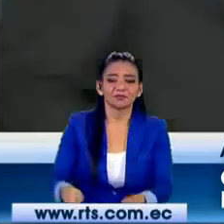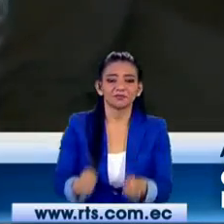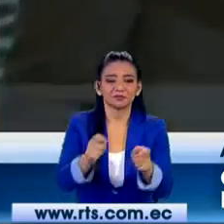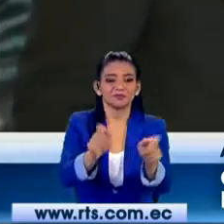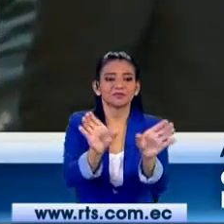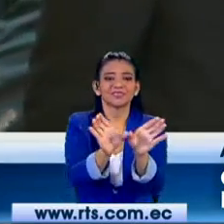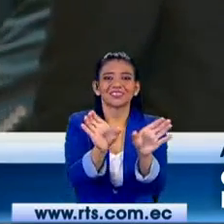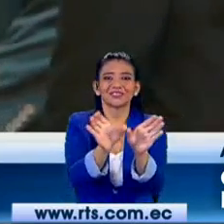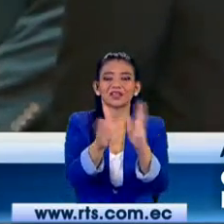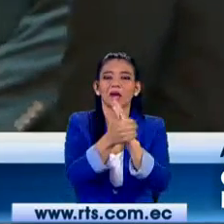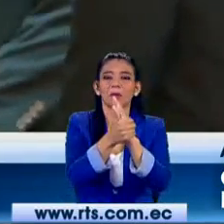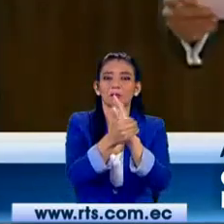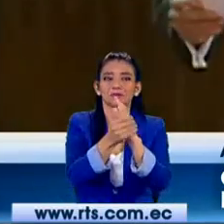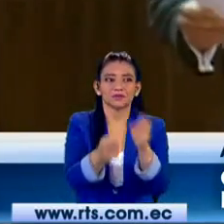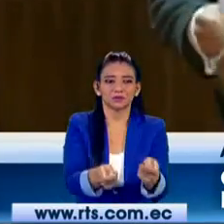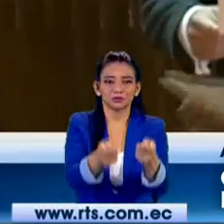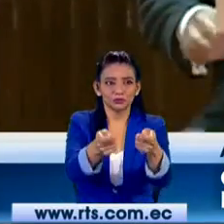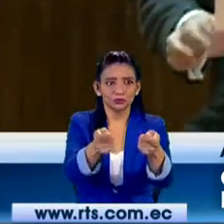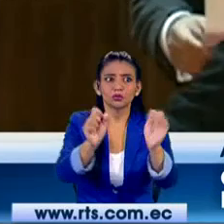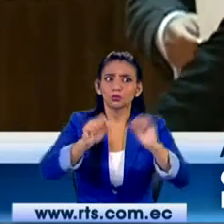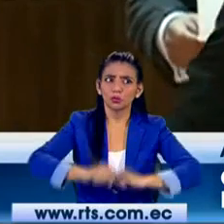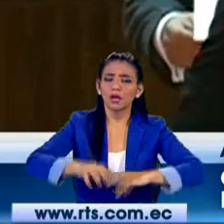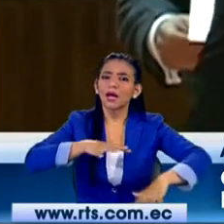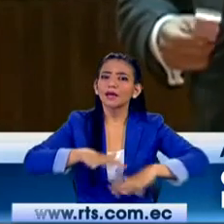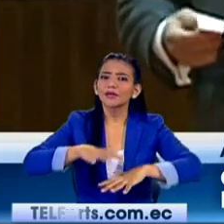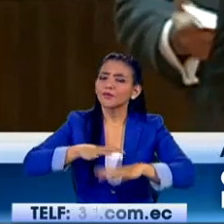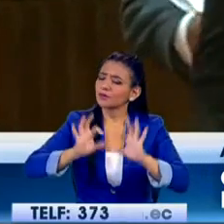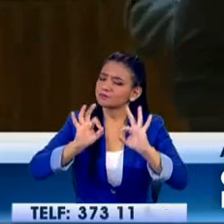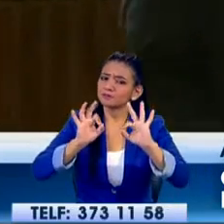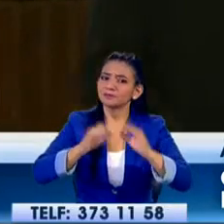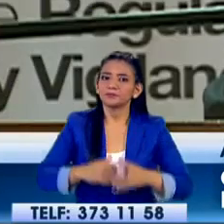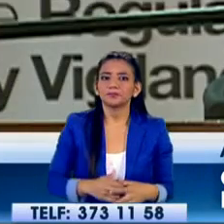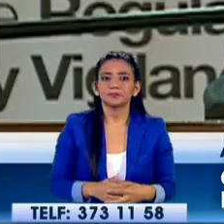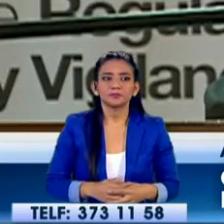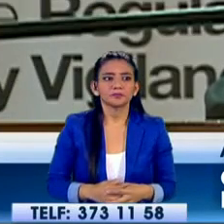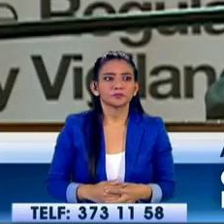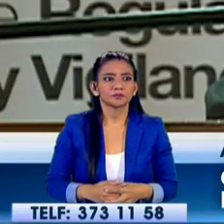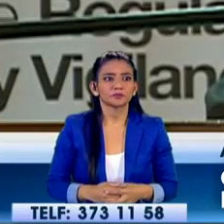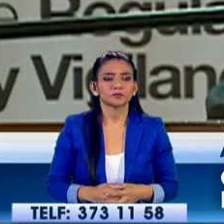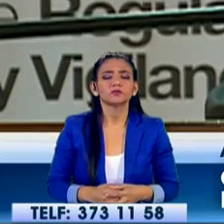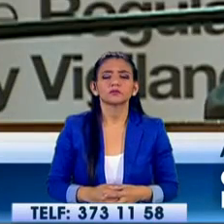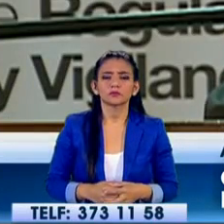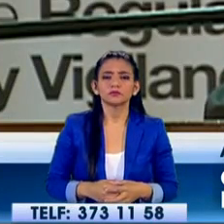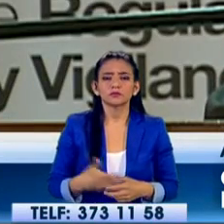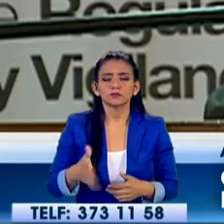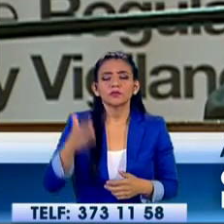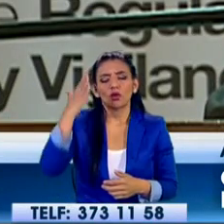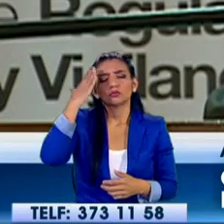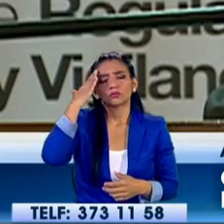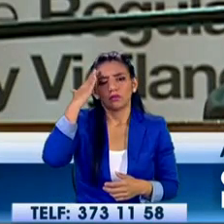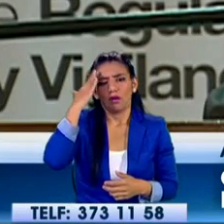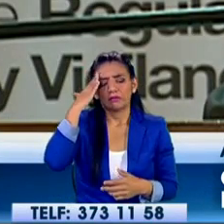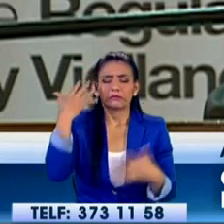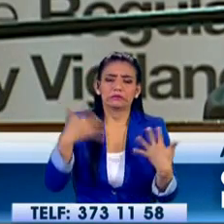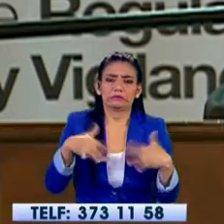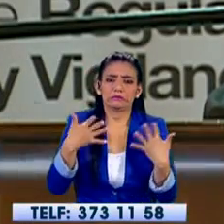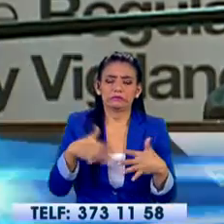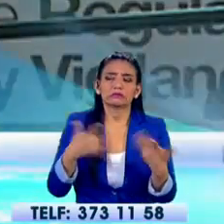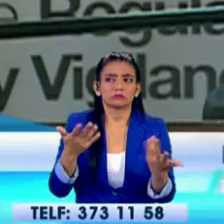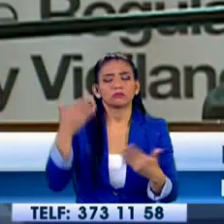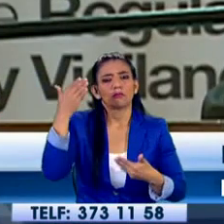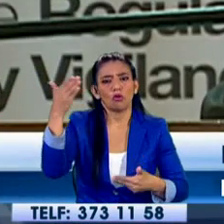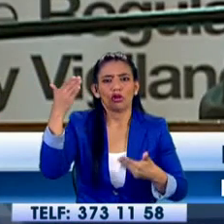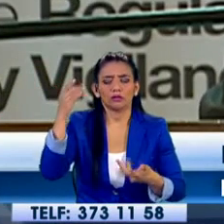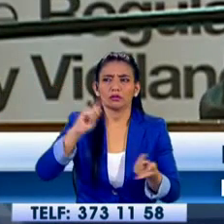de capacitación que les permitirá desarrollar su actividad de mejor manera. Estamos conscientes del cambio político actual. Es así que